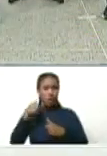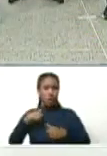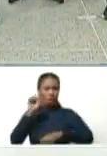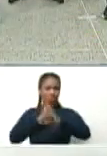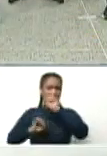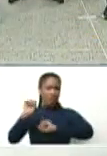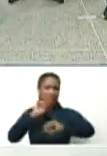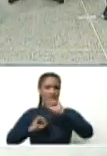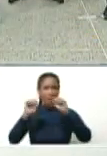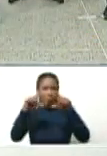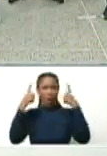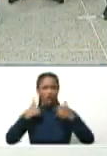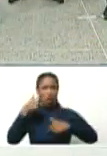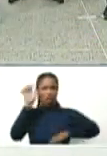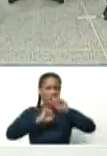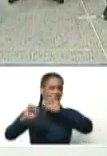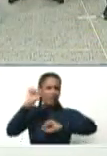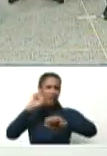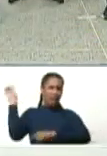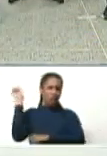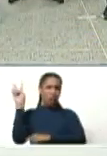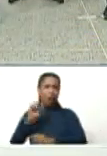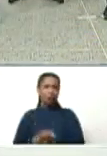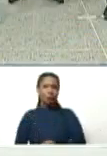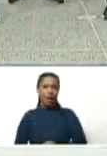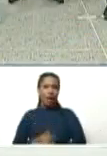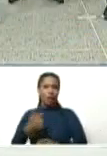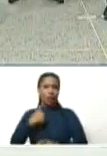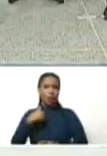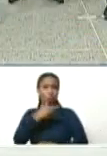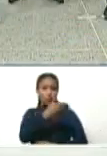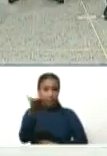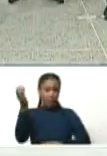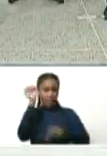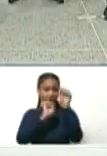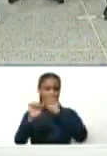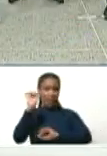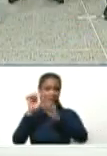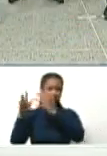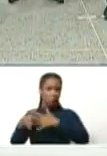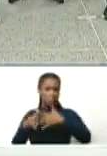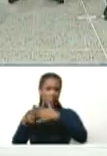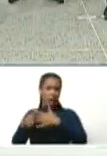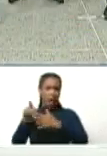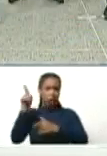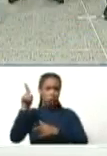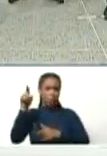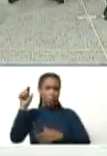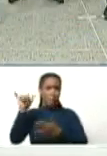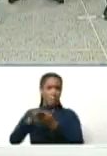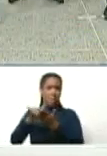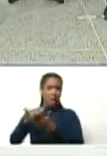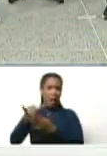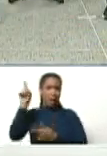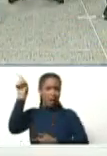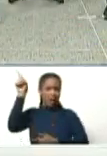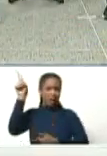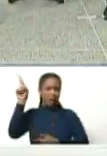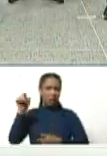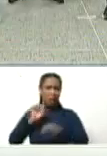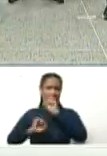La Guaira, yo defiendo a Venezuela. Defiendan ustedes, pitiyanquis, a su Miami decadente,